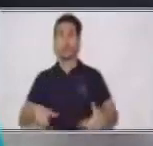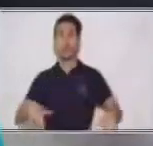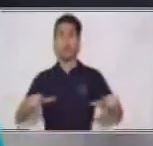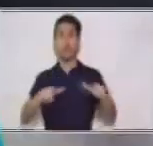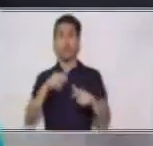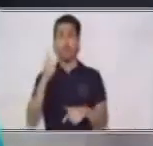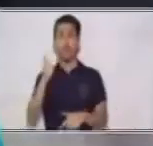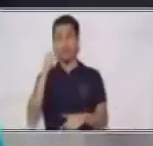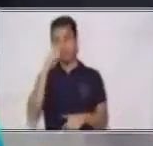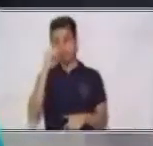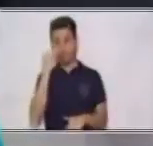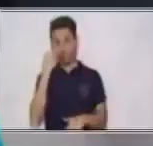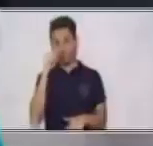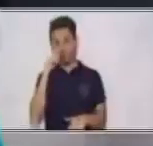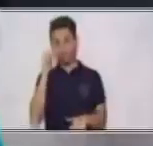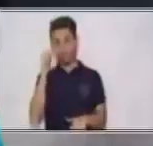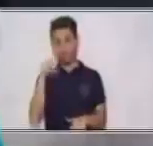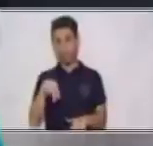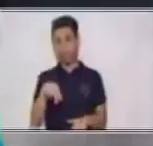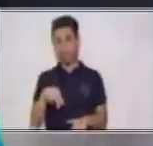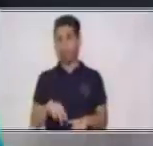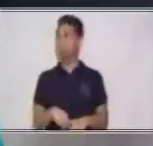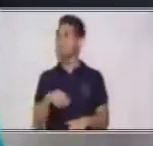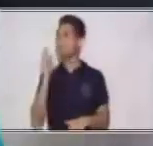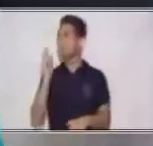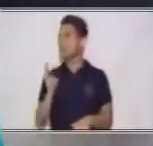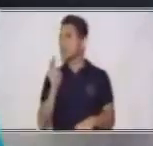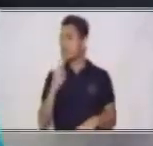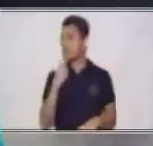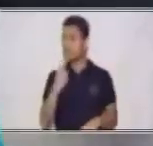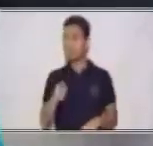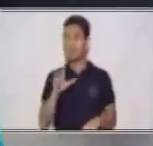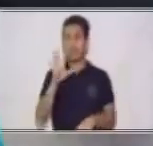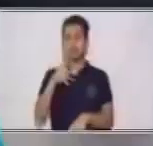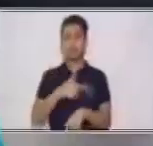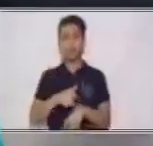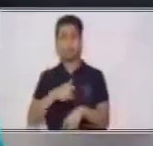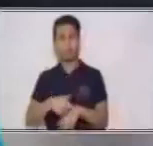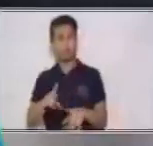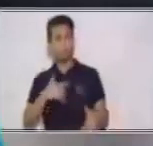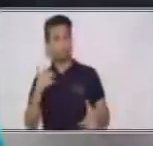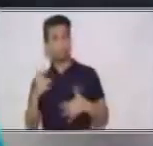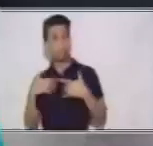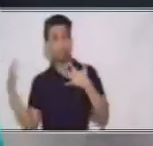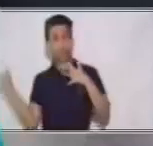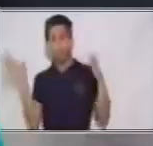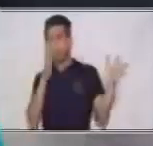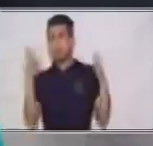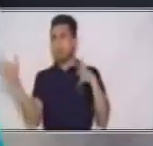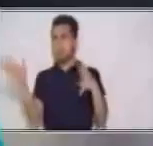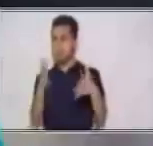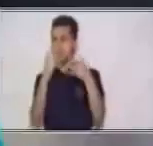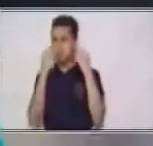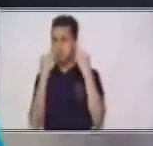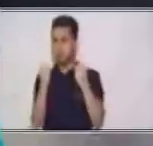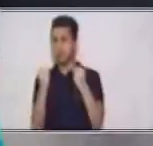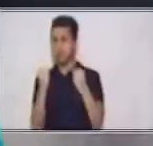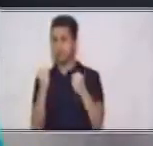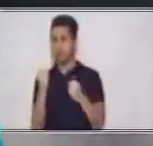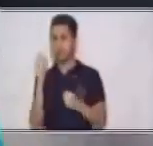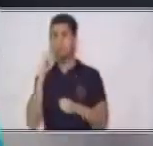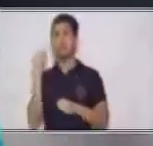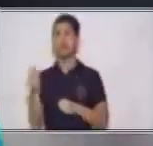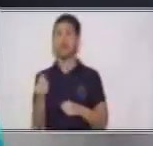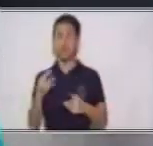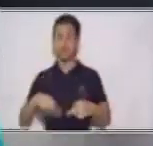muchos dicen que aproximadamente a las 5 de la tarde se siente ese viento muy fuerte y es porque todavía los ríos